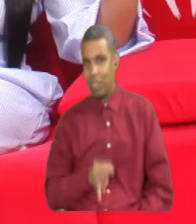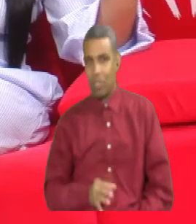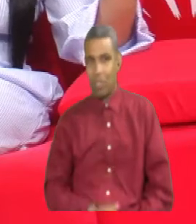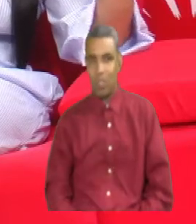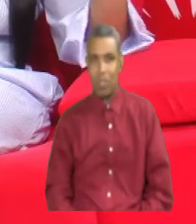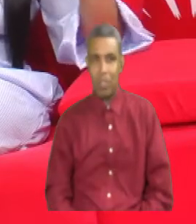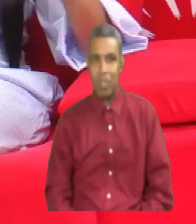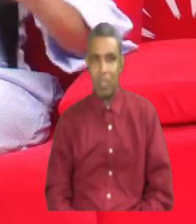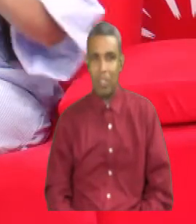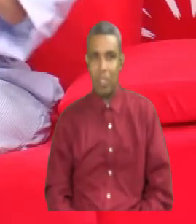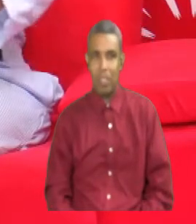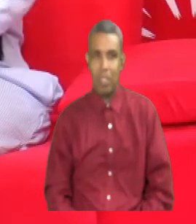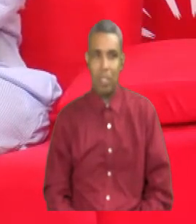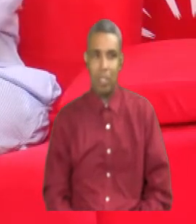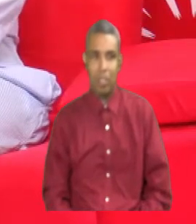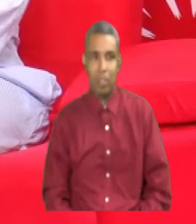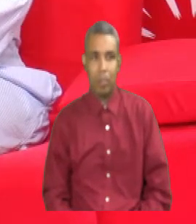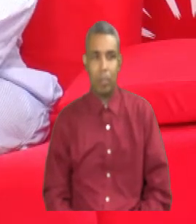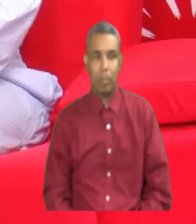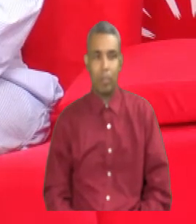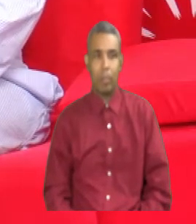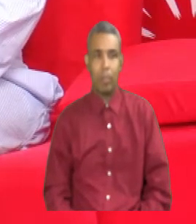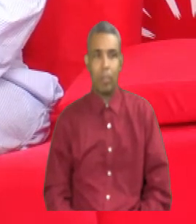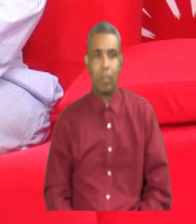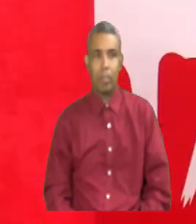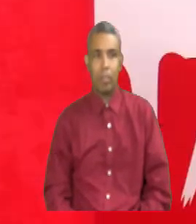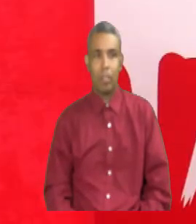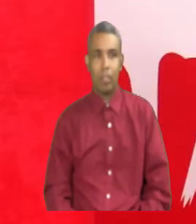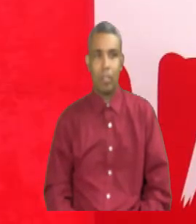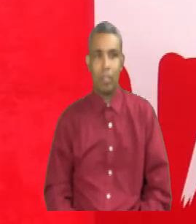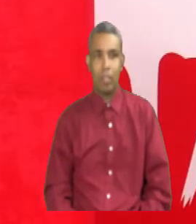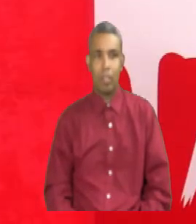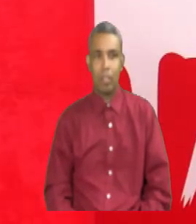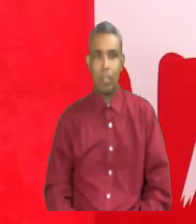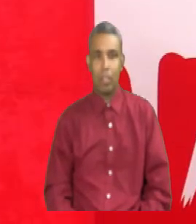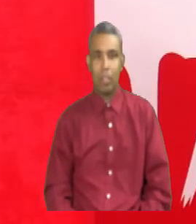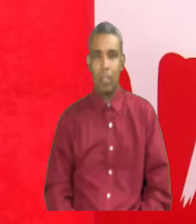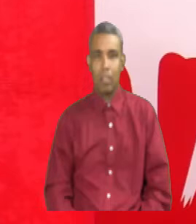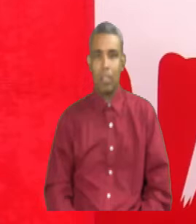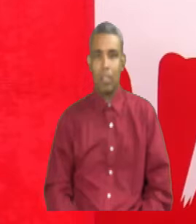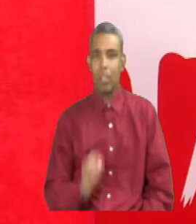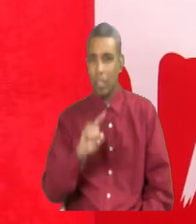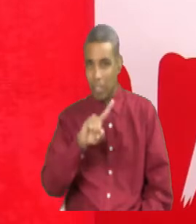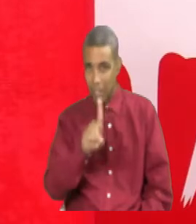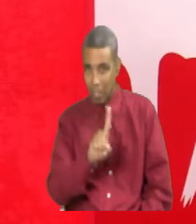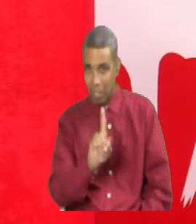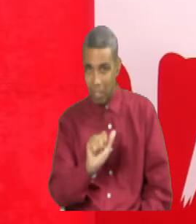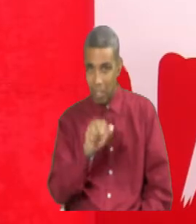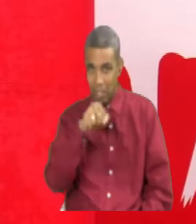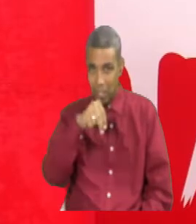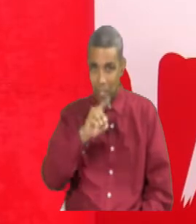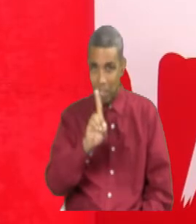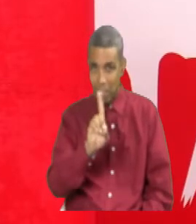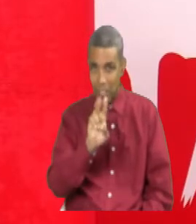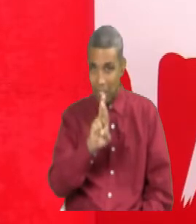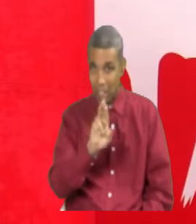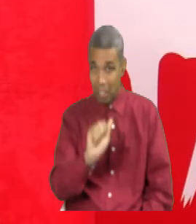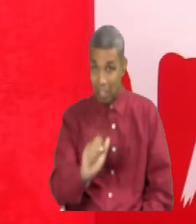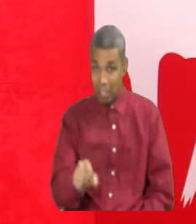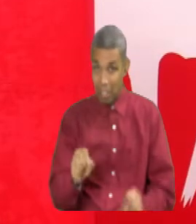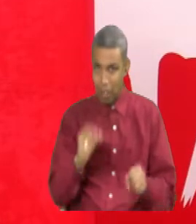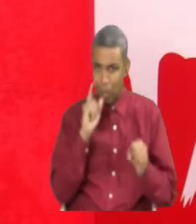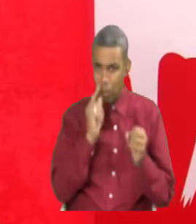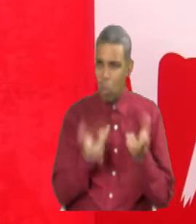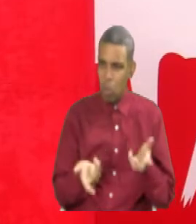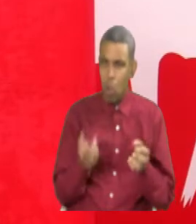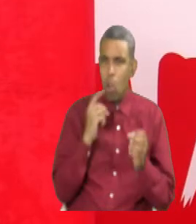abiertas para que nos acompañen. Yo les voy a contar un poco acerca de las redes sociales de Sandra para que ustedes estén muy pendientes. En Facebook pueden encontrarla